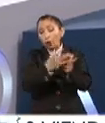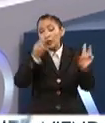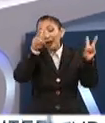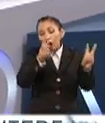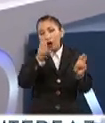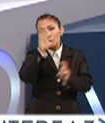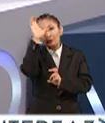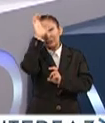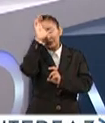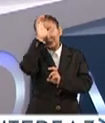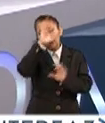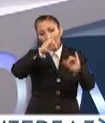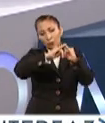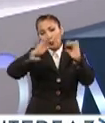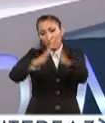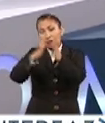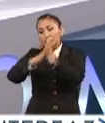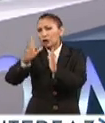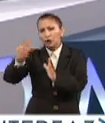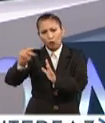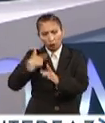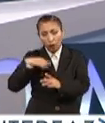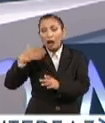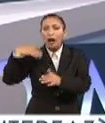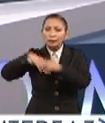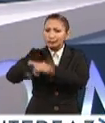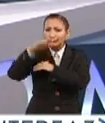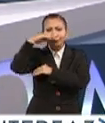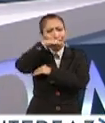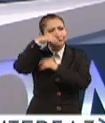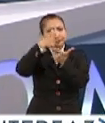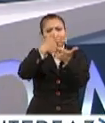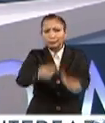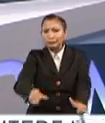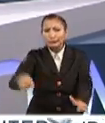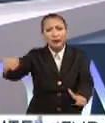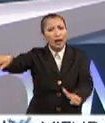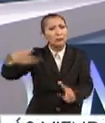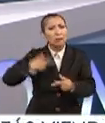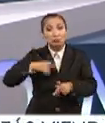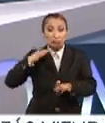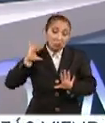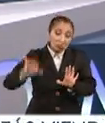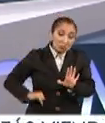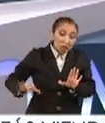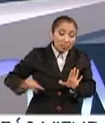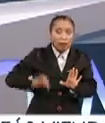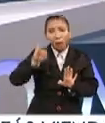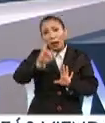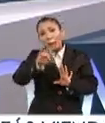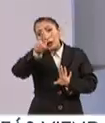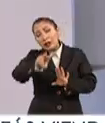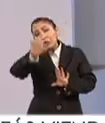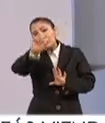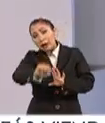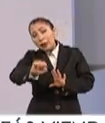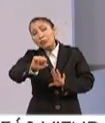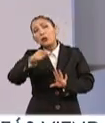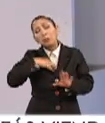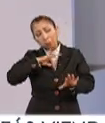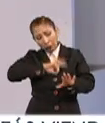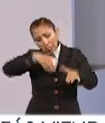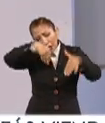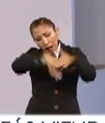específicamente a estas entidades participantes, pero no, la entrada es totalmente libre. Entonces, si alguien está por ahí el jueves, el viernes o el sábado,